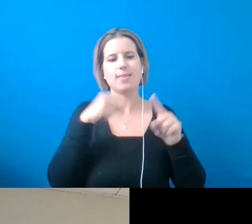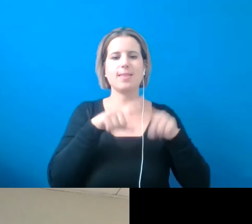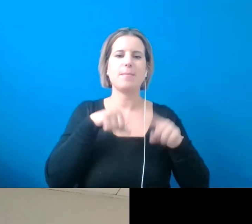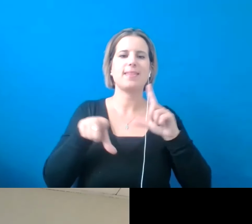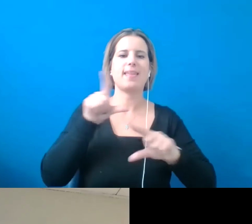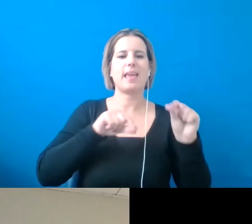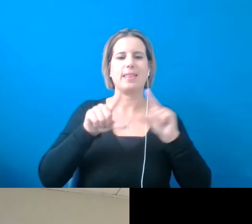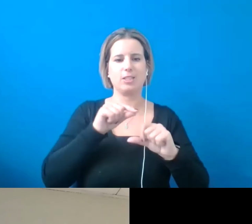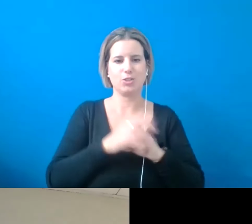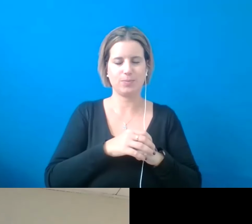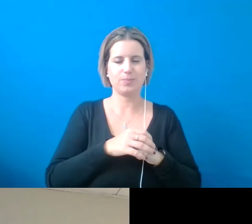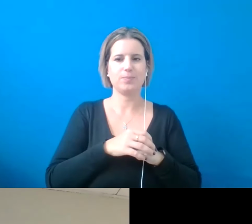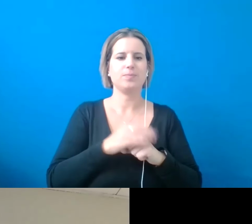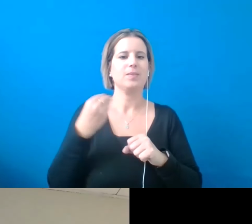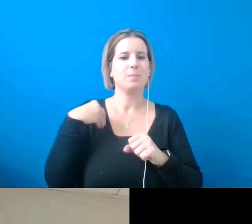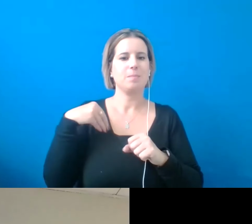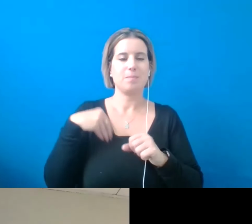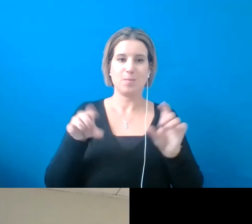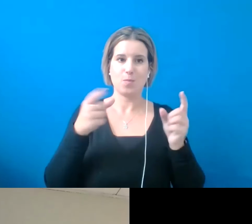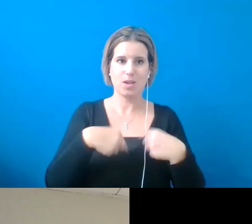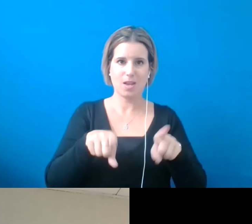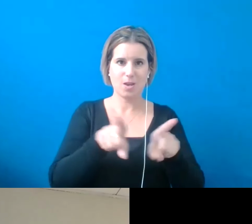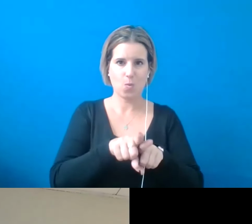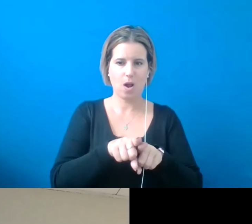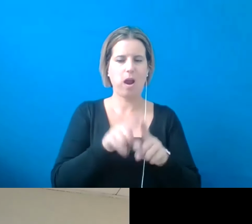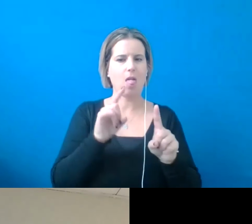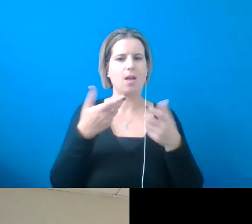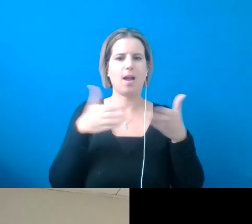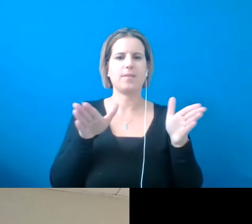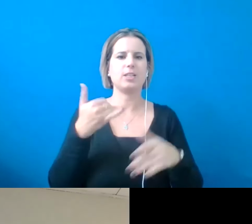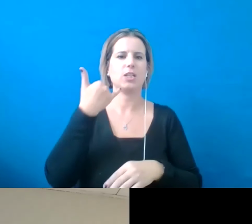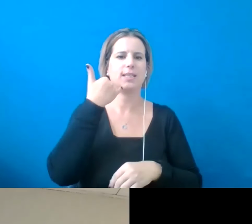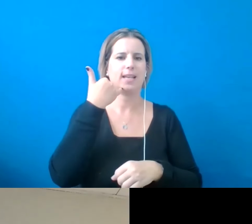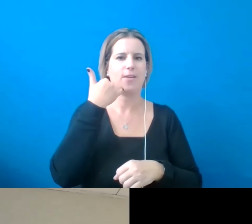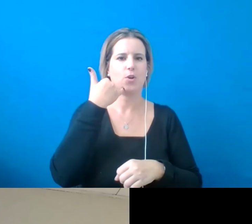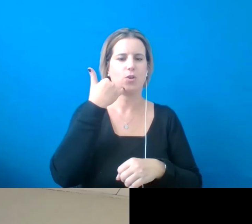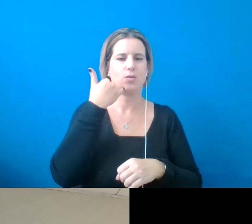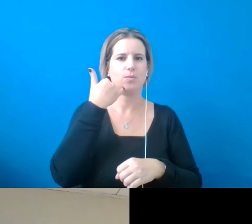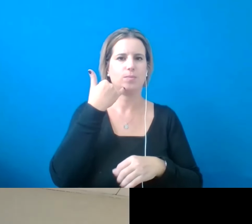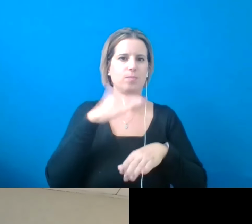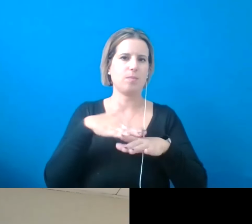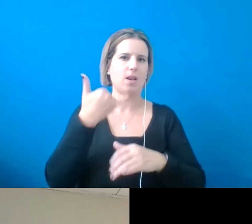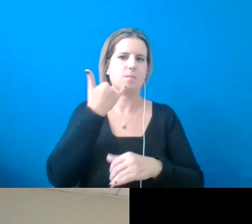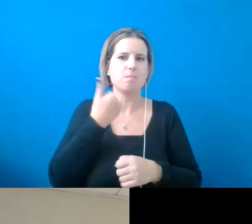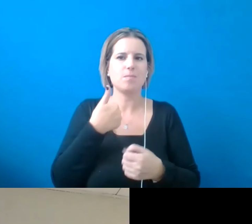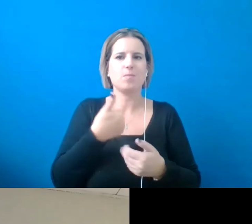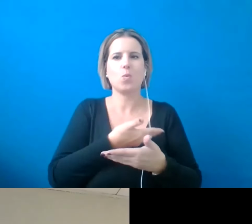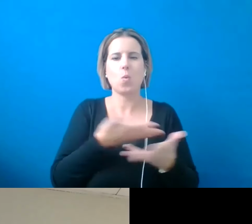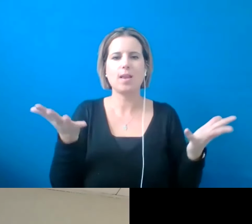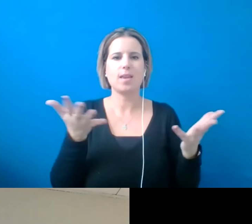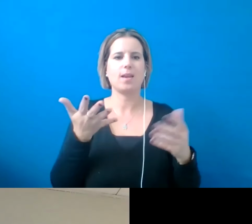conveniente de la misma manera también tenemos disponibilidad telefónica a través del administrativo para que cualquier